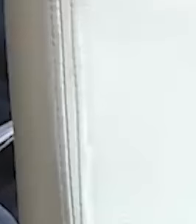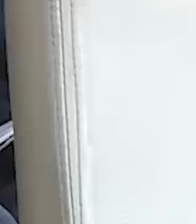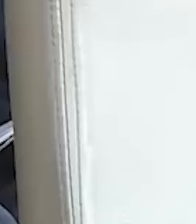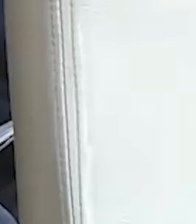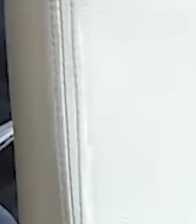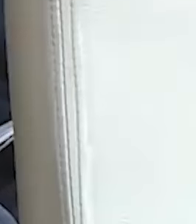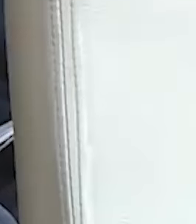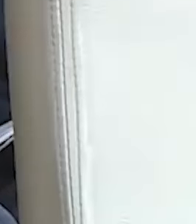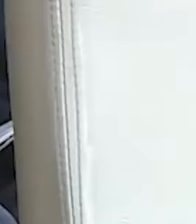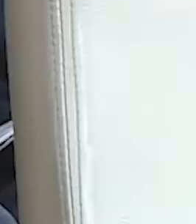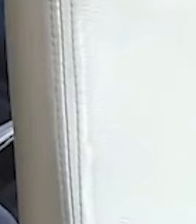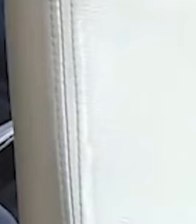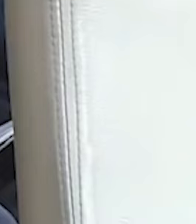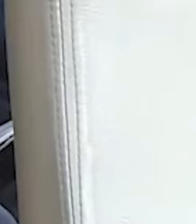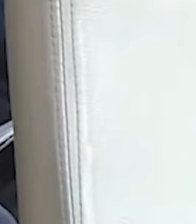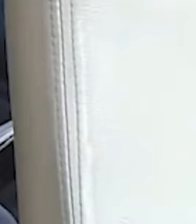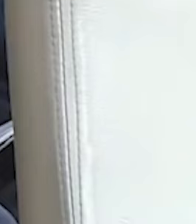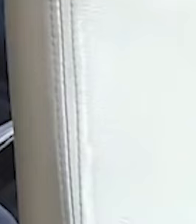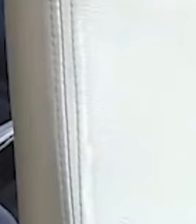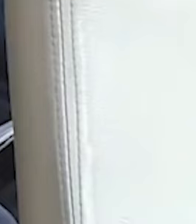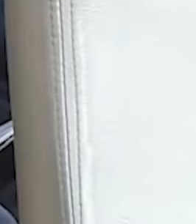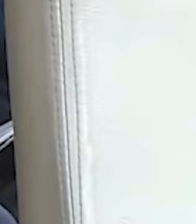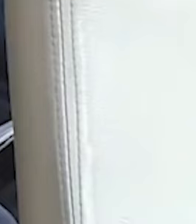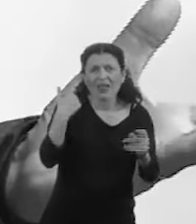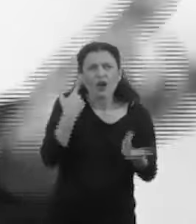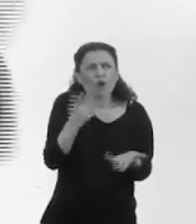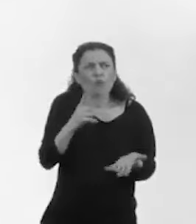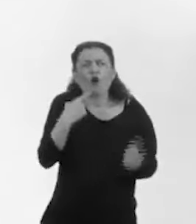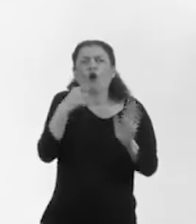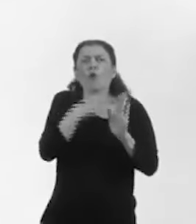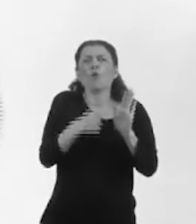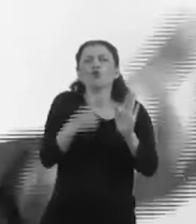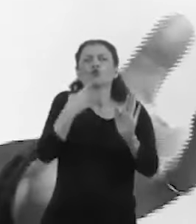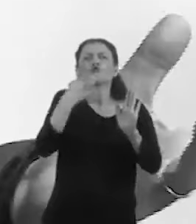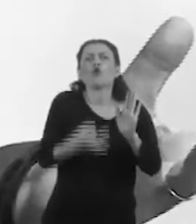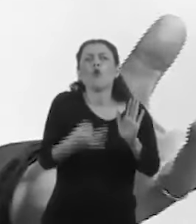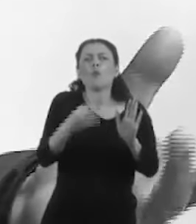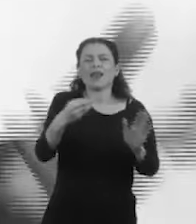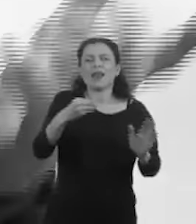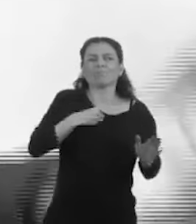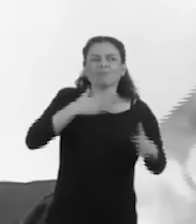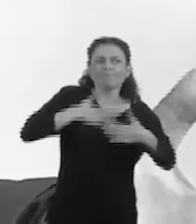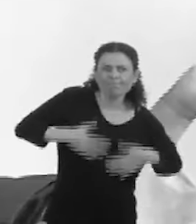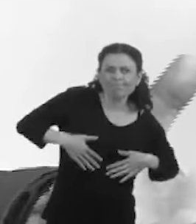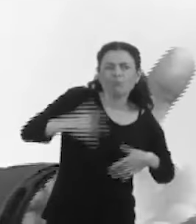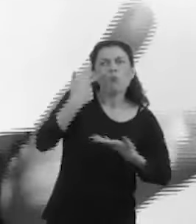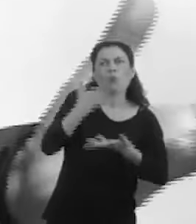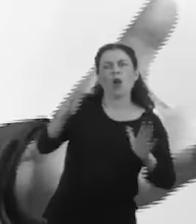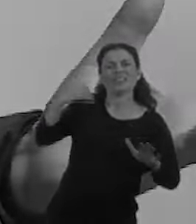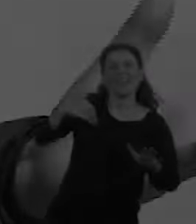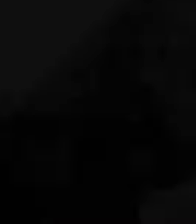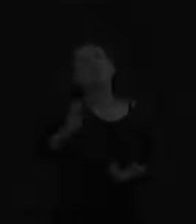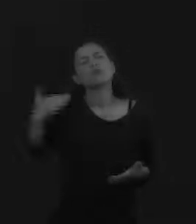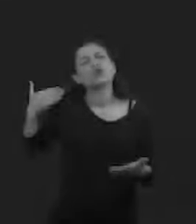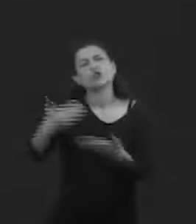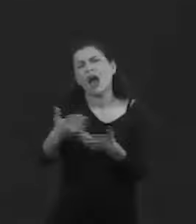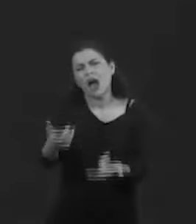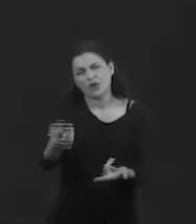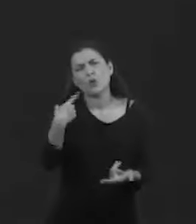Fabián dijo la p más grande de la historia del país y se fue gado pongan la tasca les dice vengan a poner la